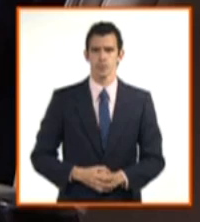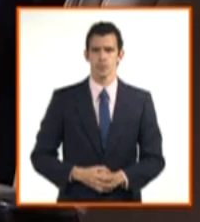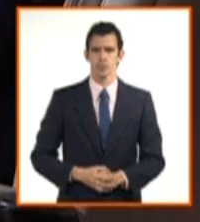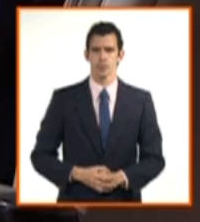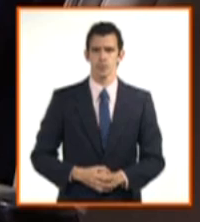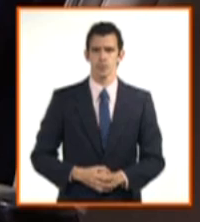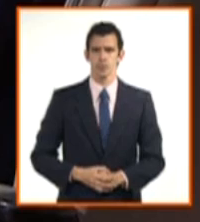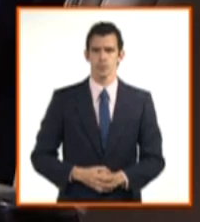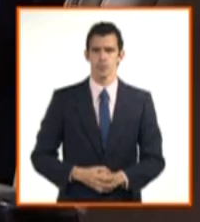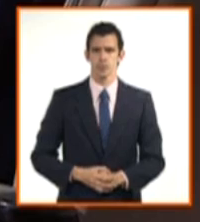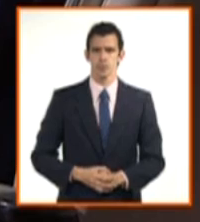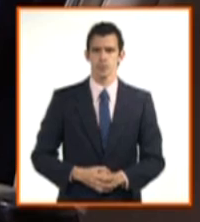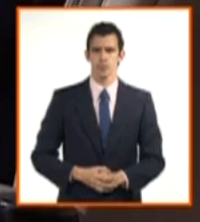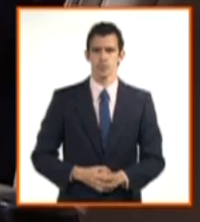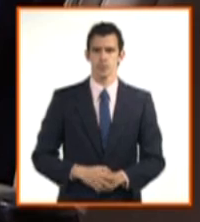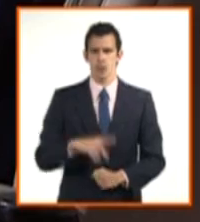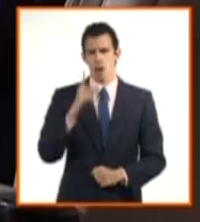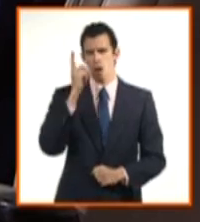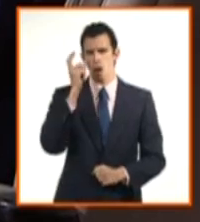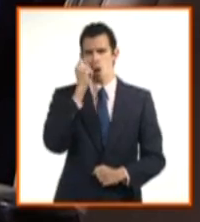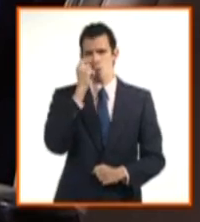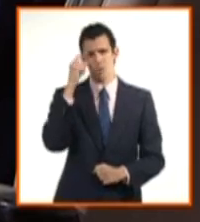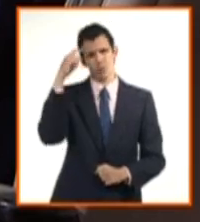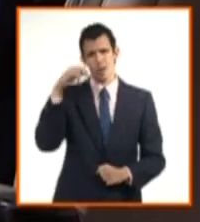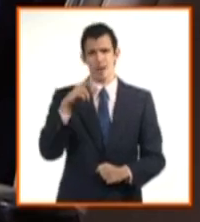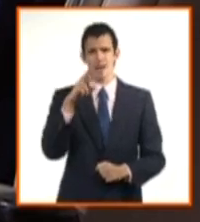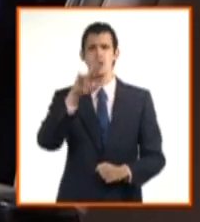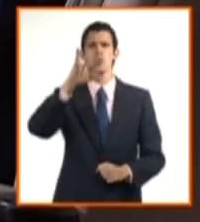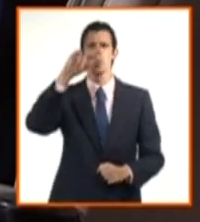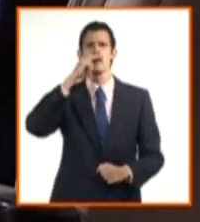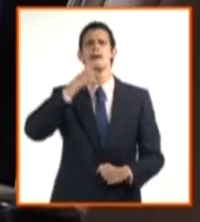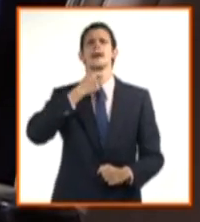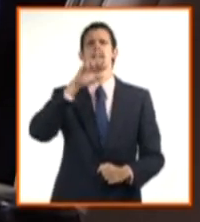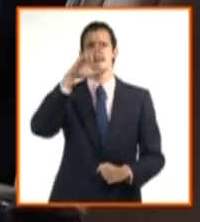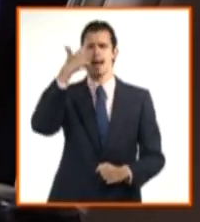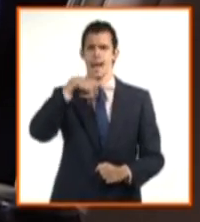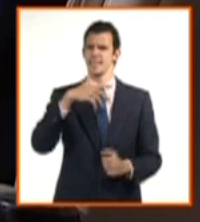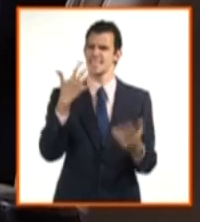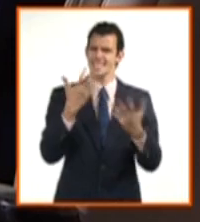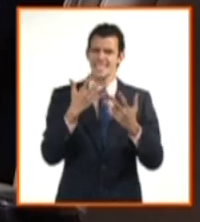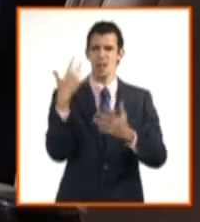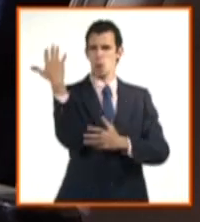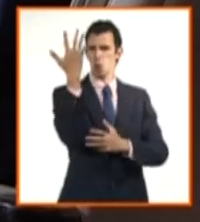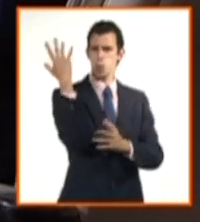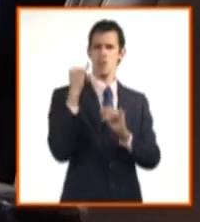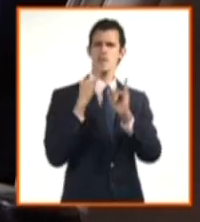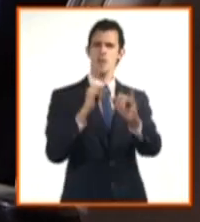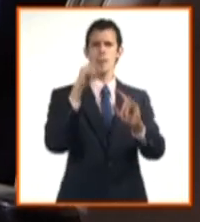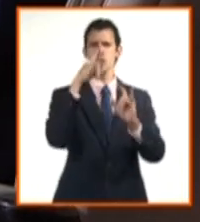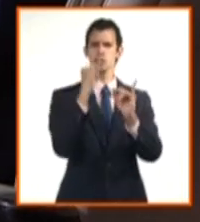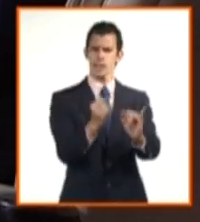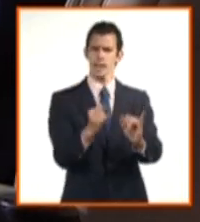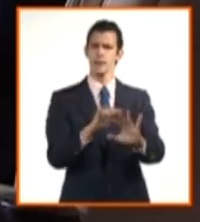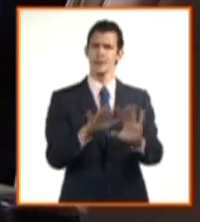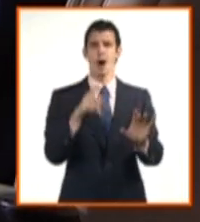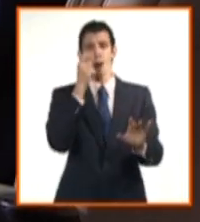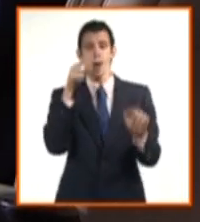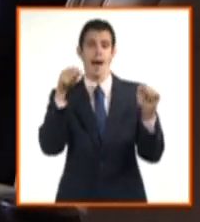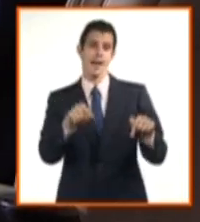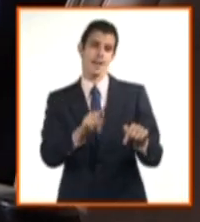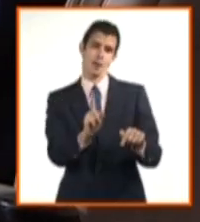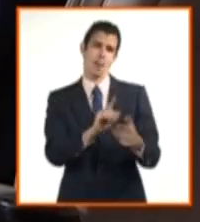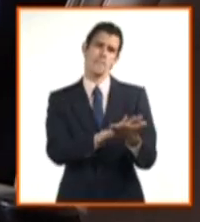que subió por supuesto tienen noticieros en breve se pronostican lluvias en las próximas en las próximas horas que